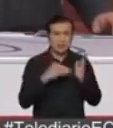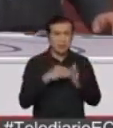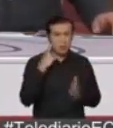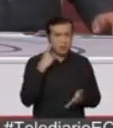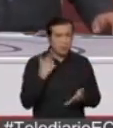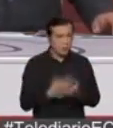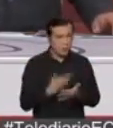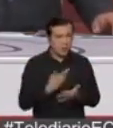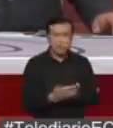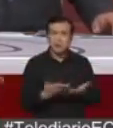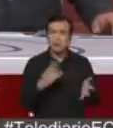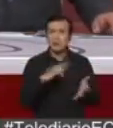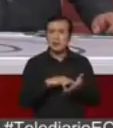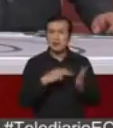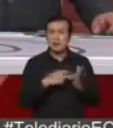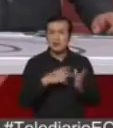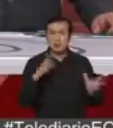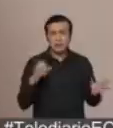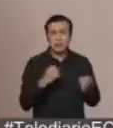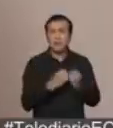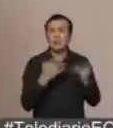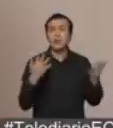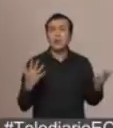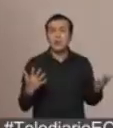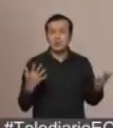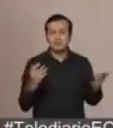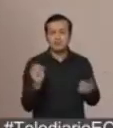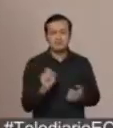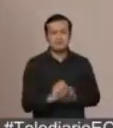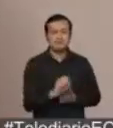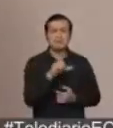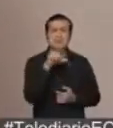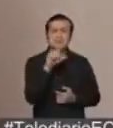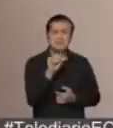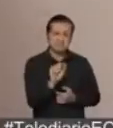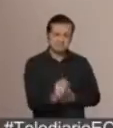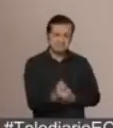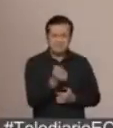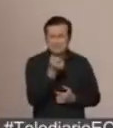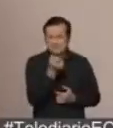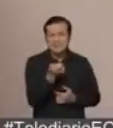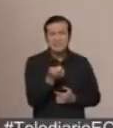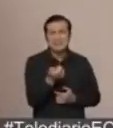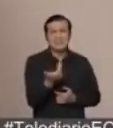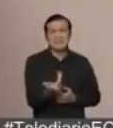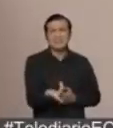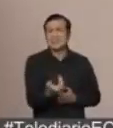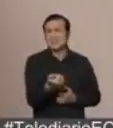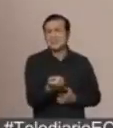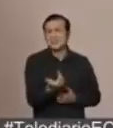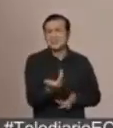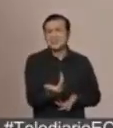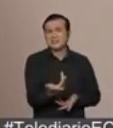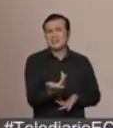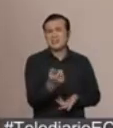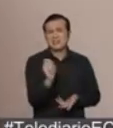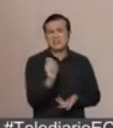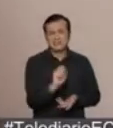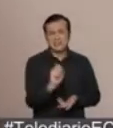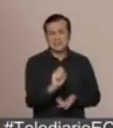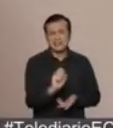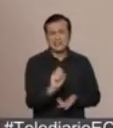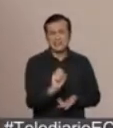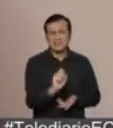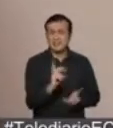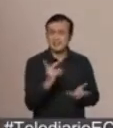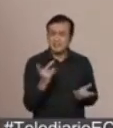tomadas. Esto representa un porcentaje ínfimo, no me alcanzan los ceros para